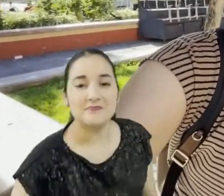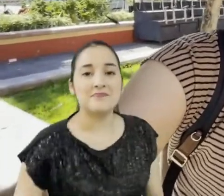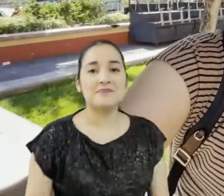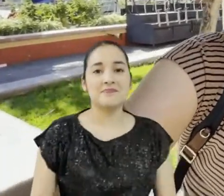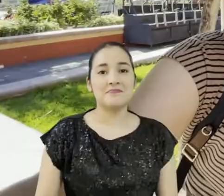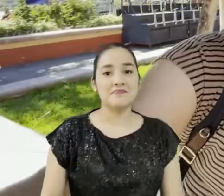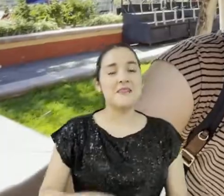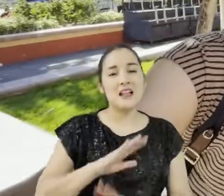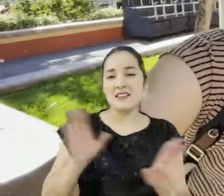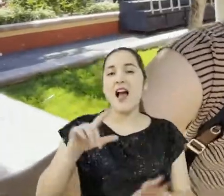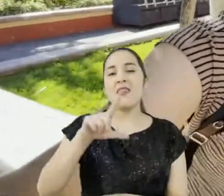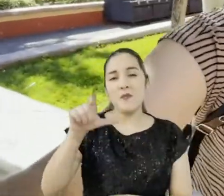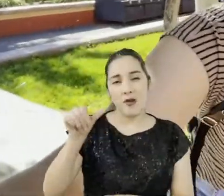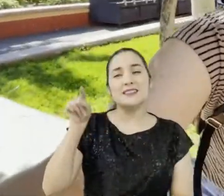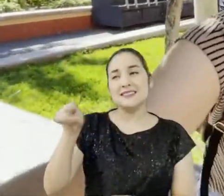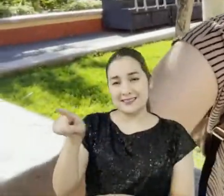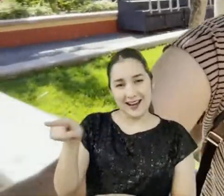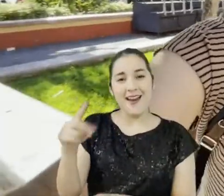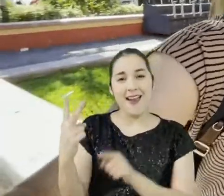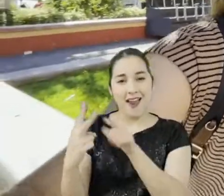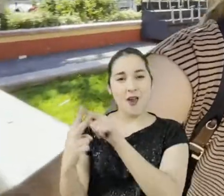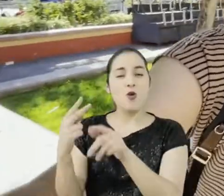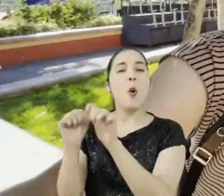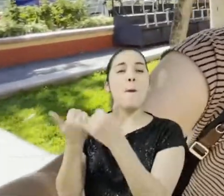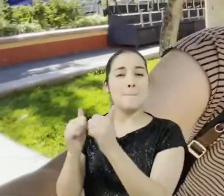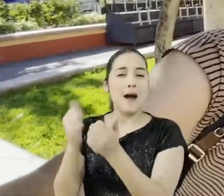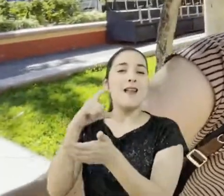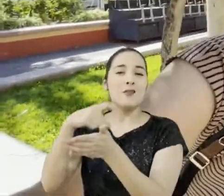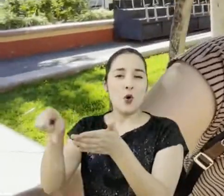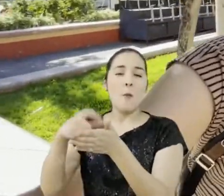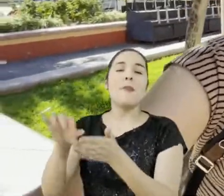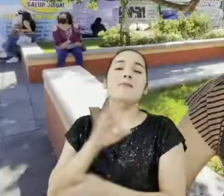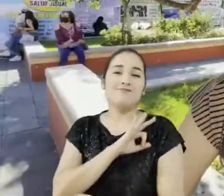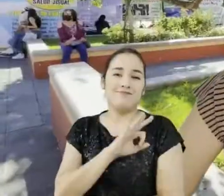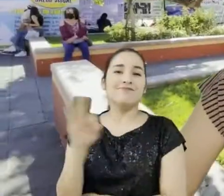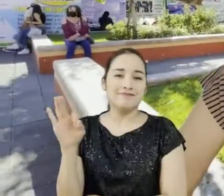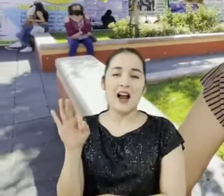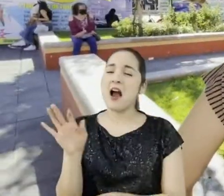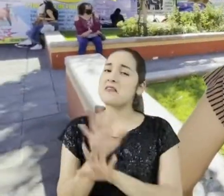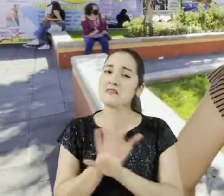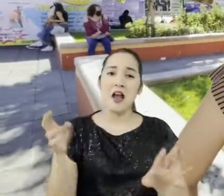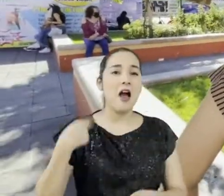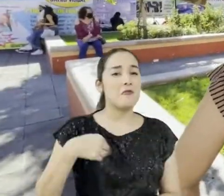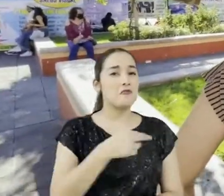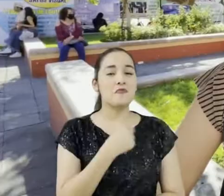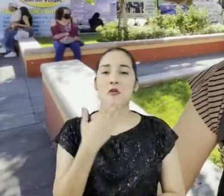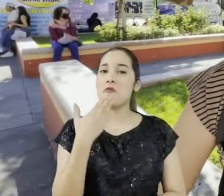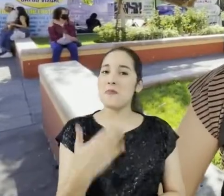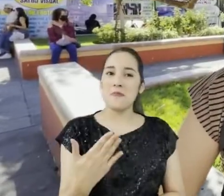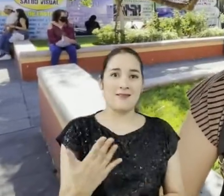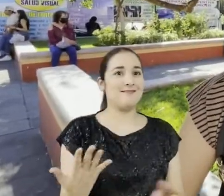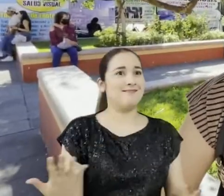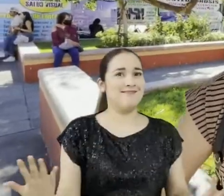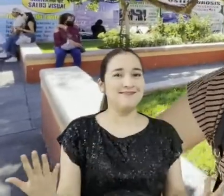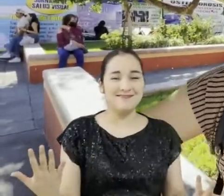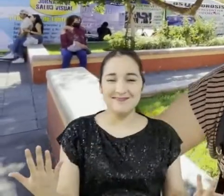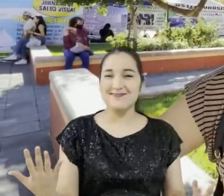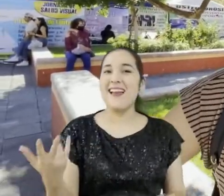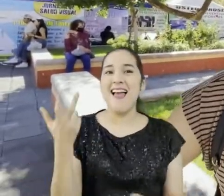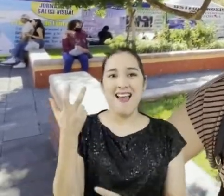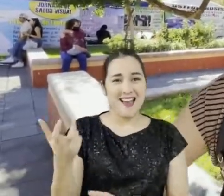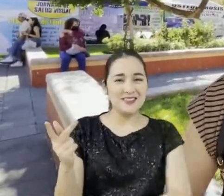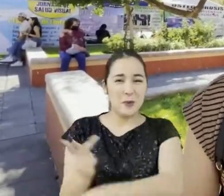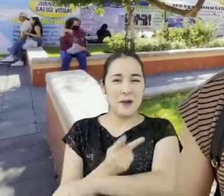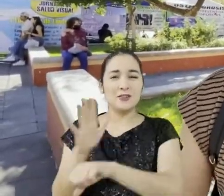Pero al final pues sí se pudo ahí comprar el pan, ¿no? Ahí lo que querían y demás. Pues bueno, nos fue bien. Todo porque Cristian iba pasando por